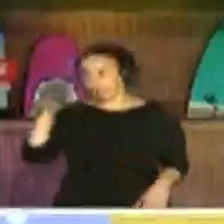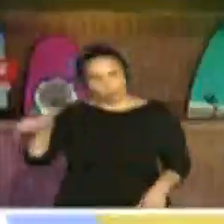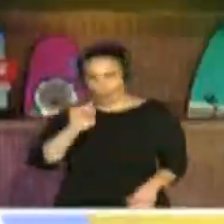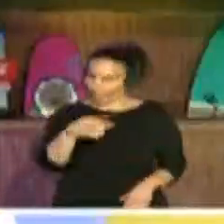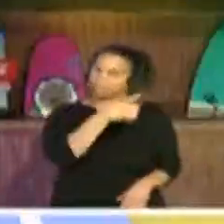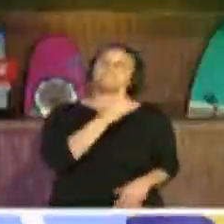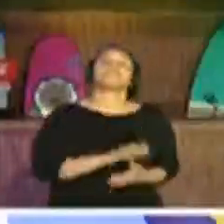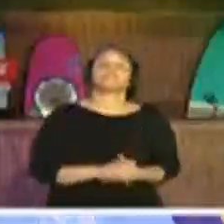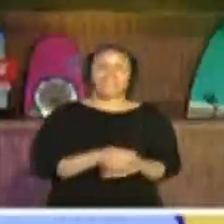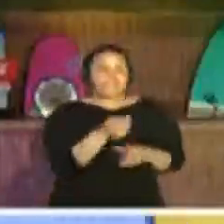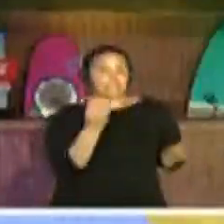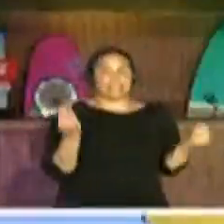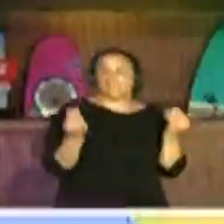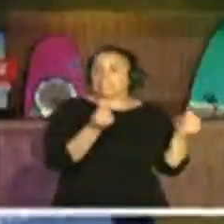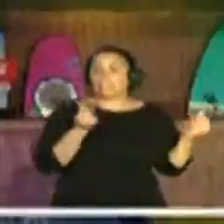tiki.